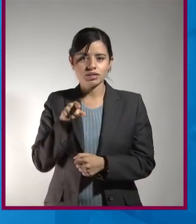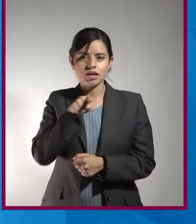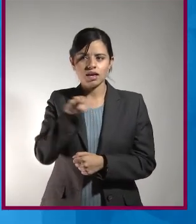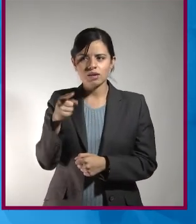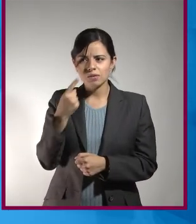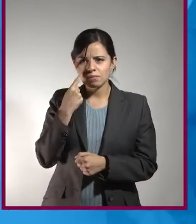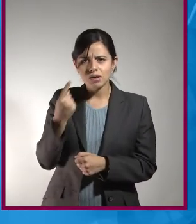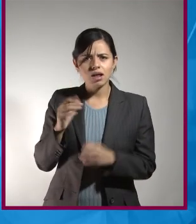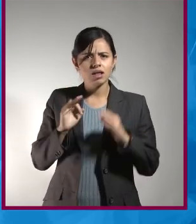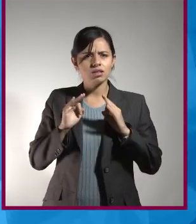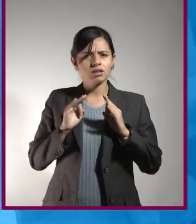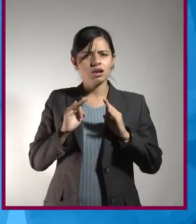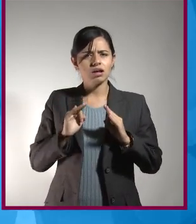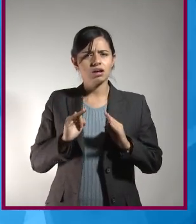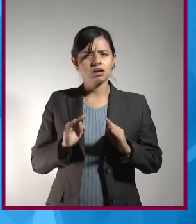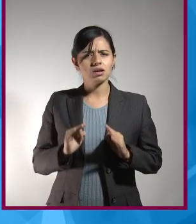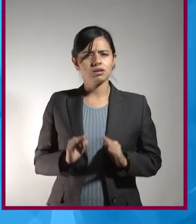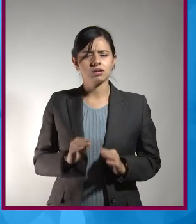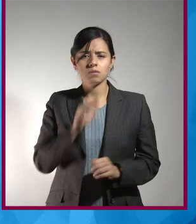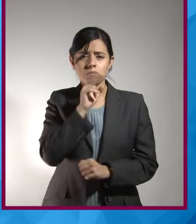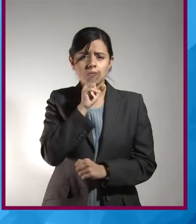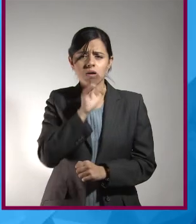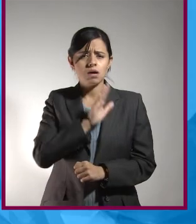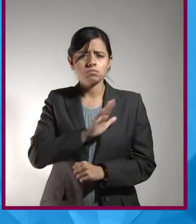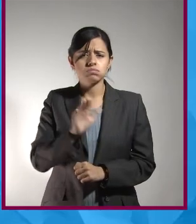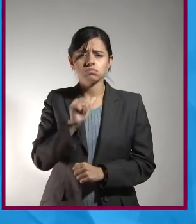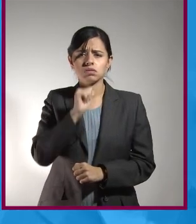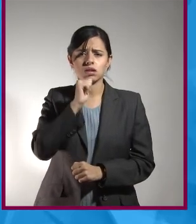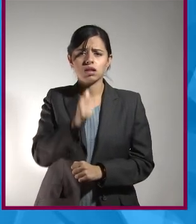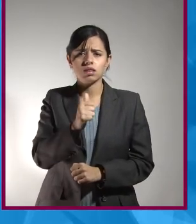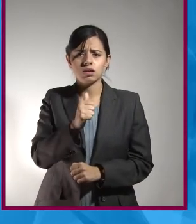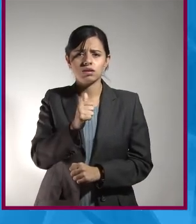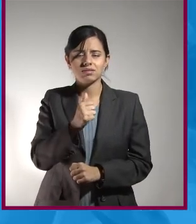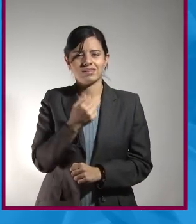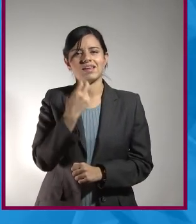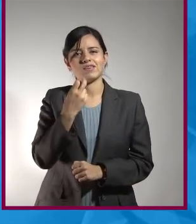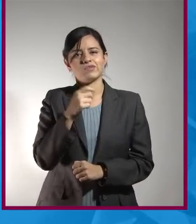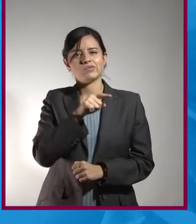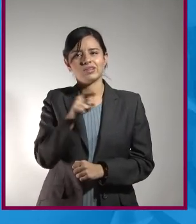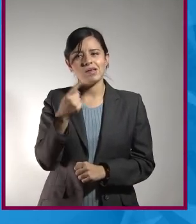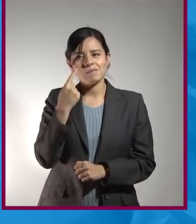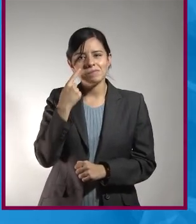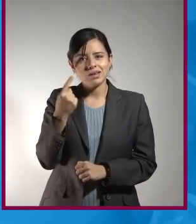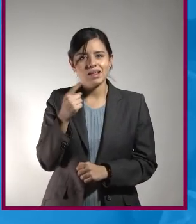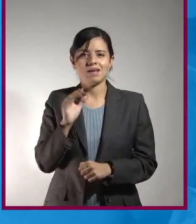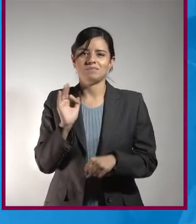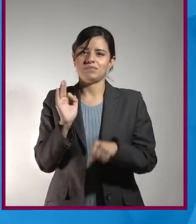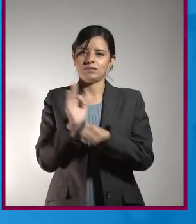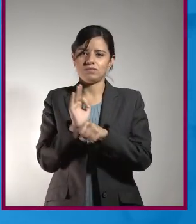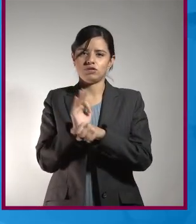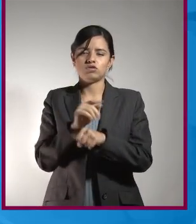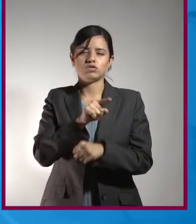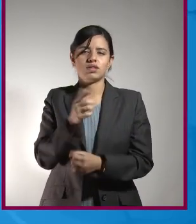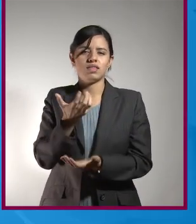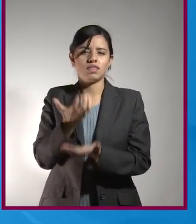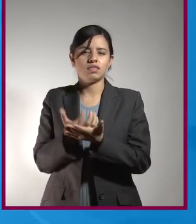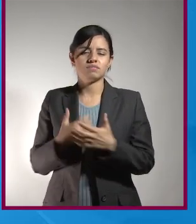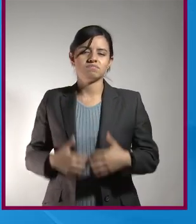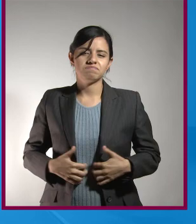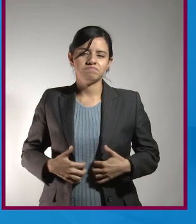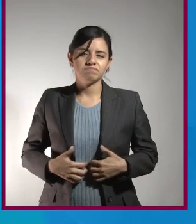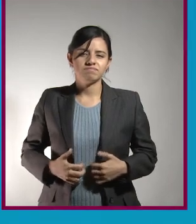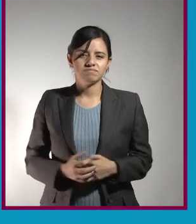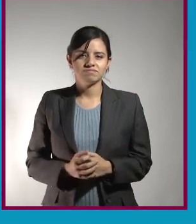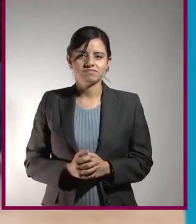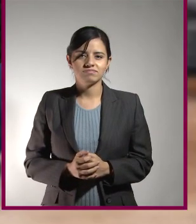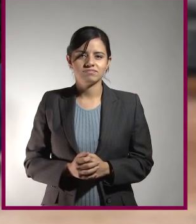es que se les veía tranquilos y sin preocupaciones. Desde entonces, podemos apreciar las ventajas de no hacer